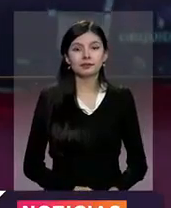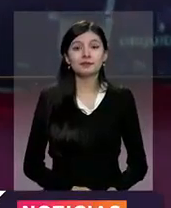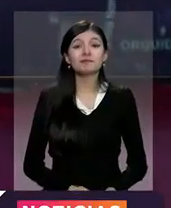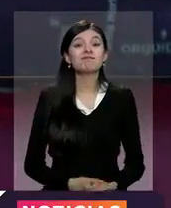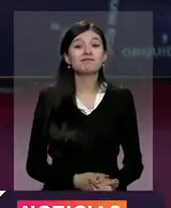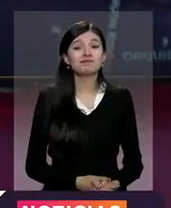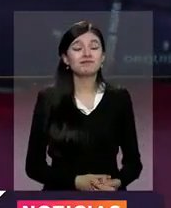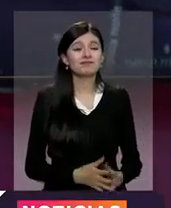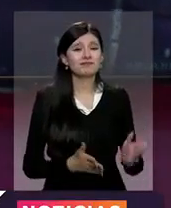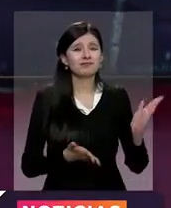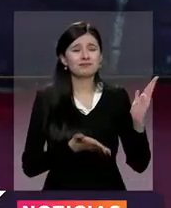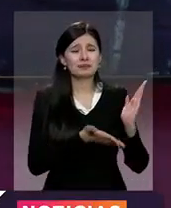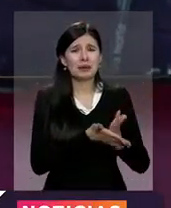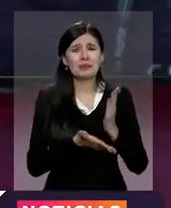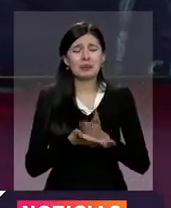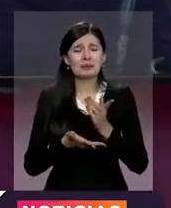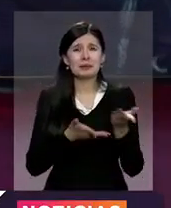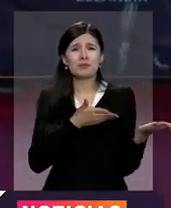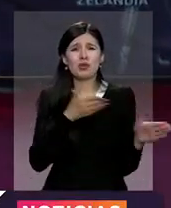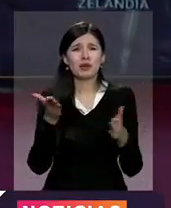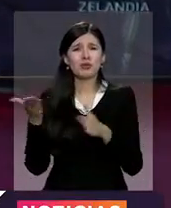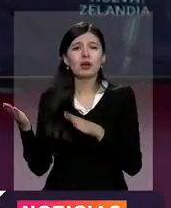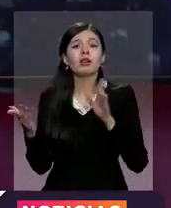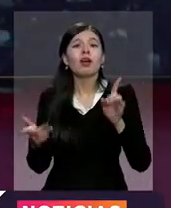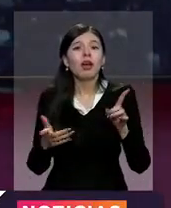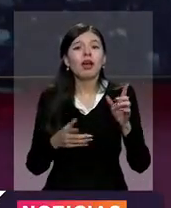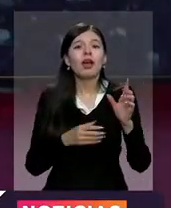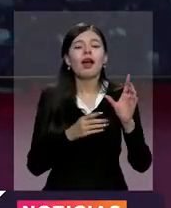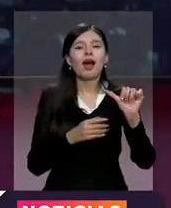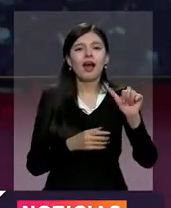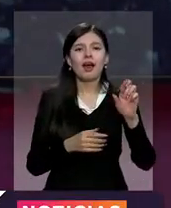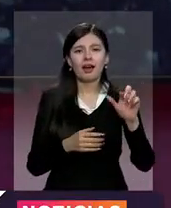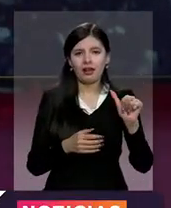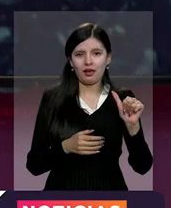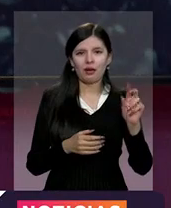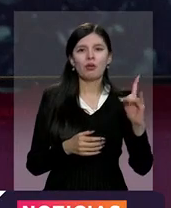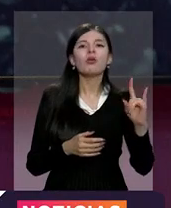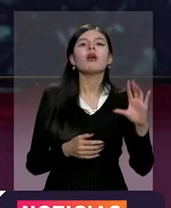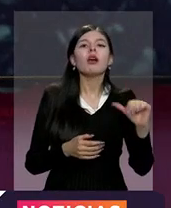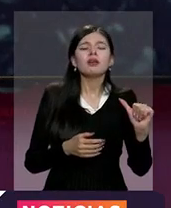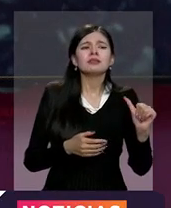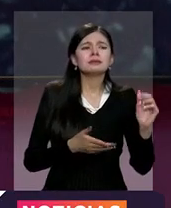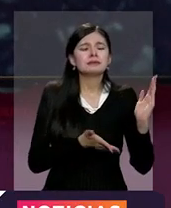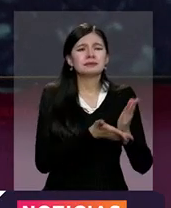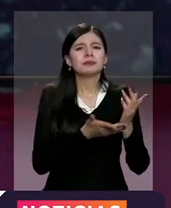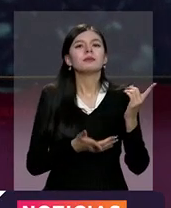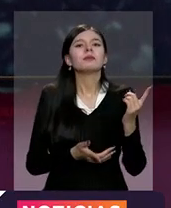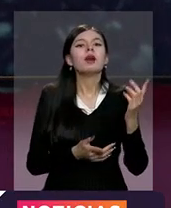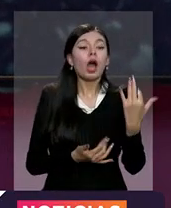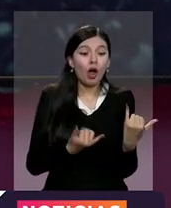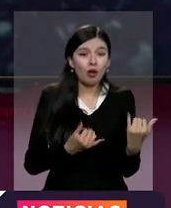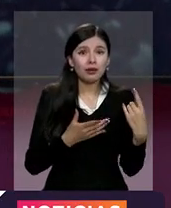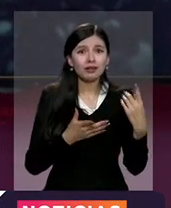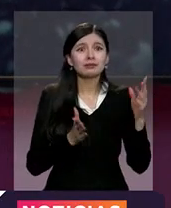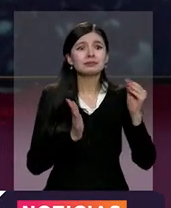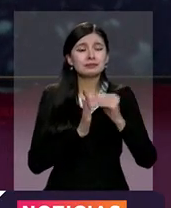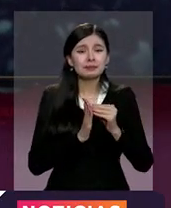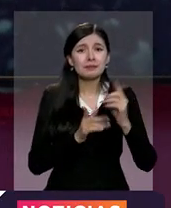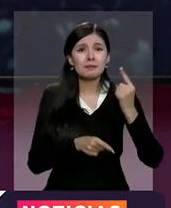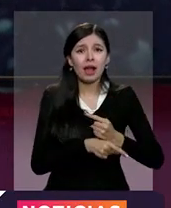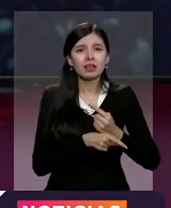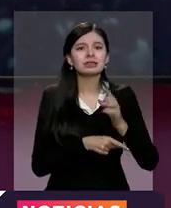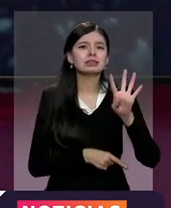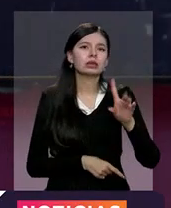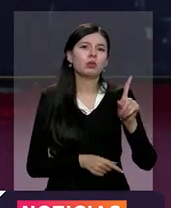Una nueva masacre se registró en las últimas horas en Arauca. Con esta serían 51 las registradas en Colombia. Esta y otras